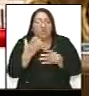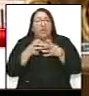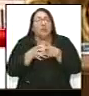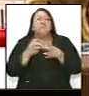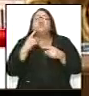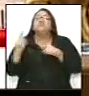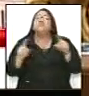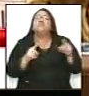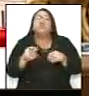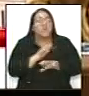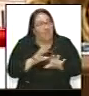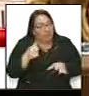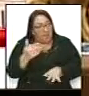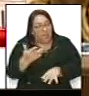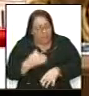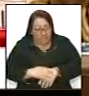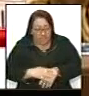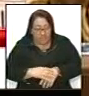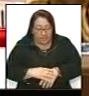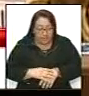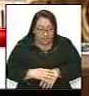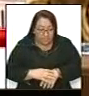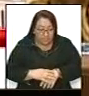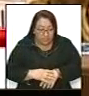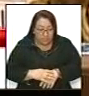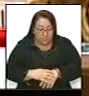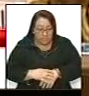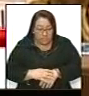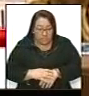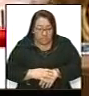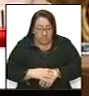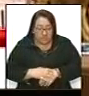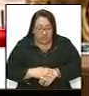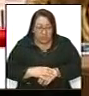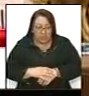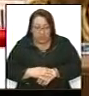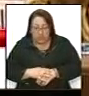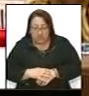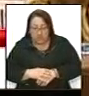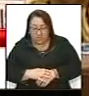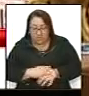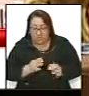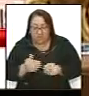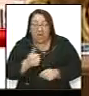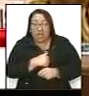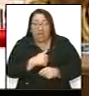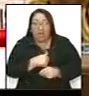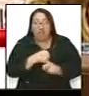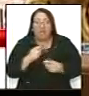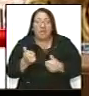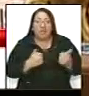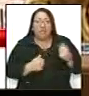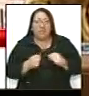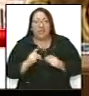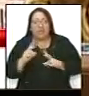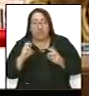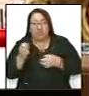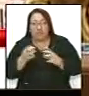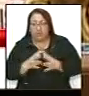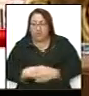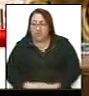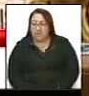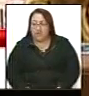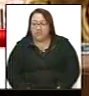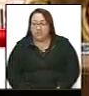a los requerimientos y a los indicadores que tienen en cuanto a la parte académica, a la parte administrativa y a la parte presupuestal.